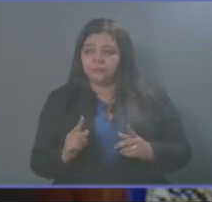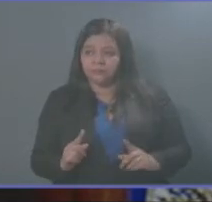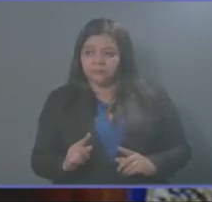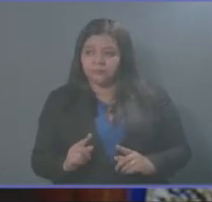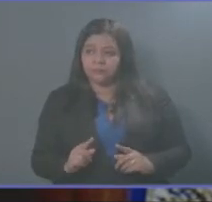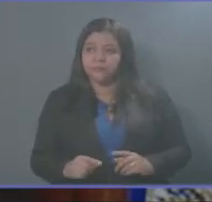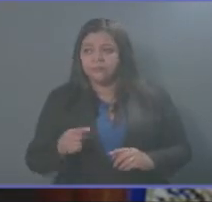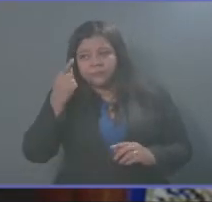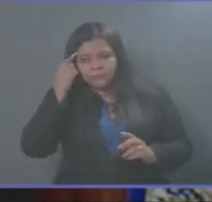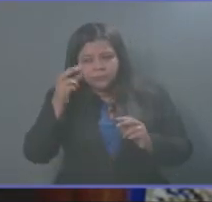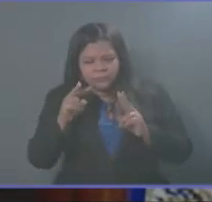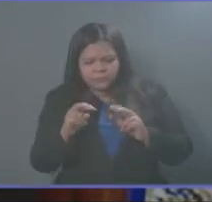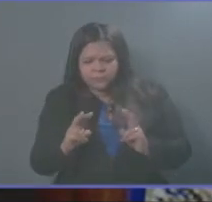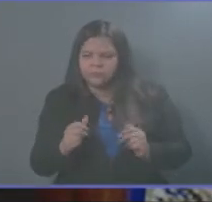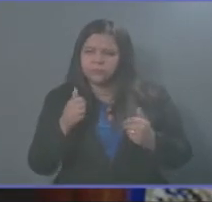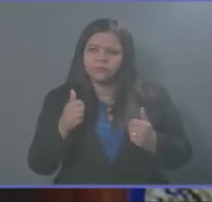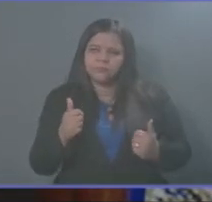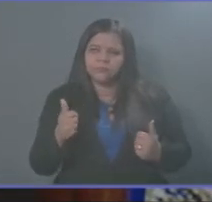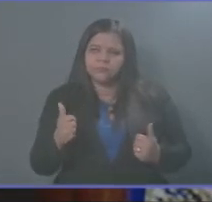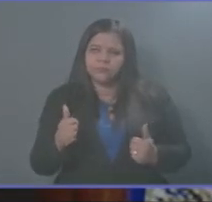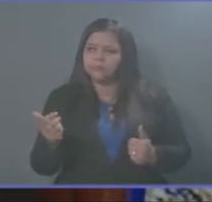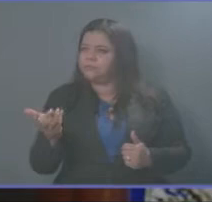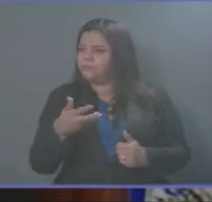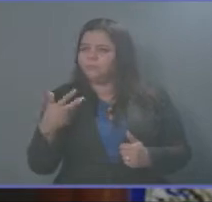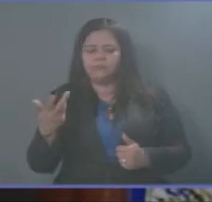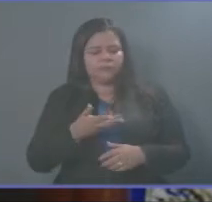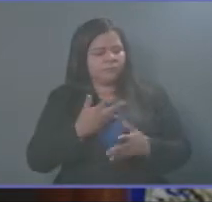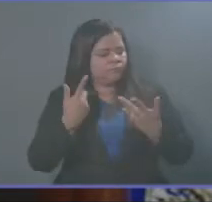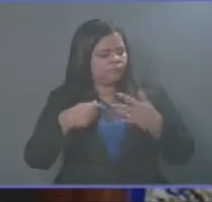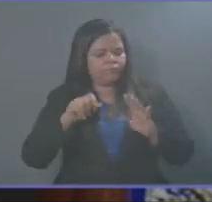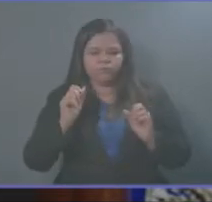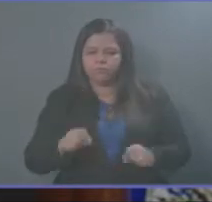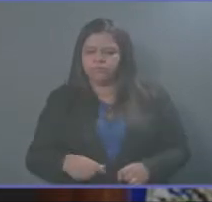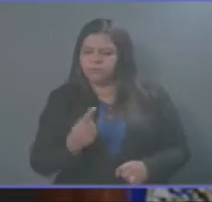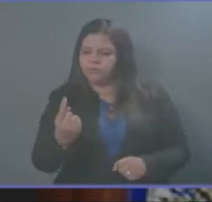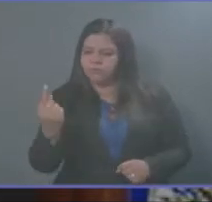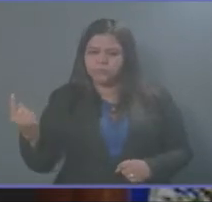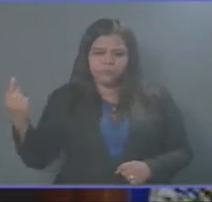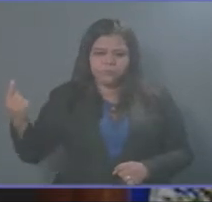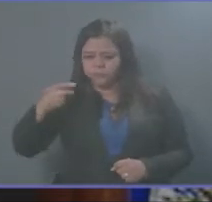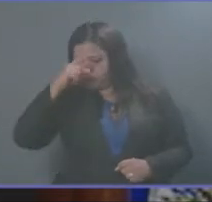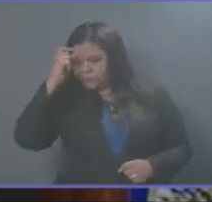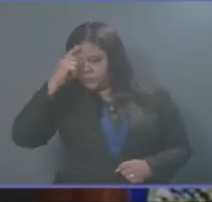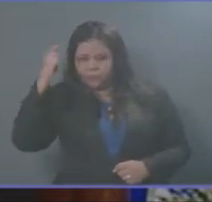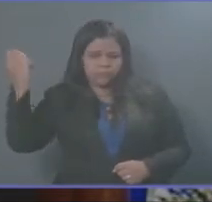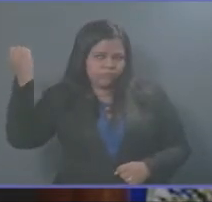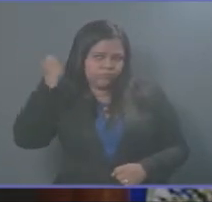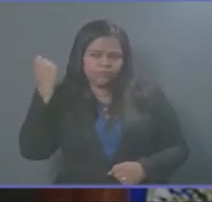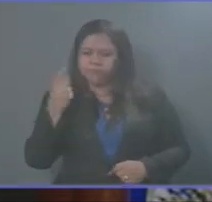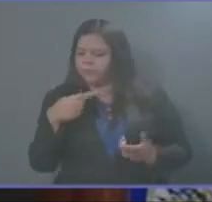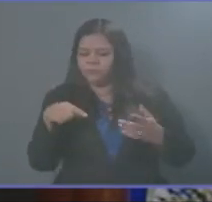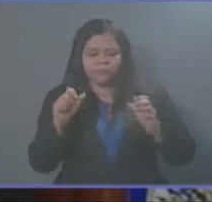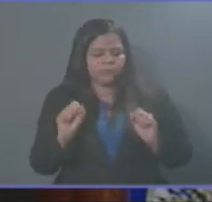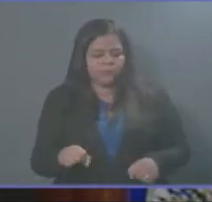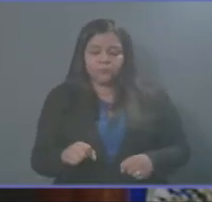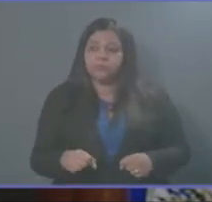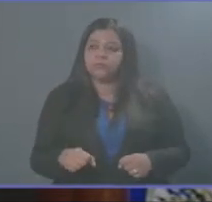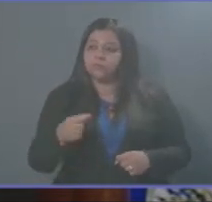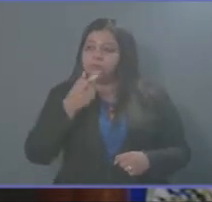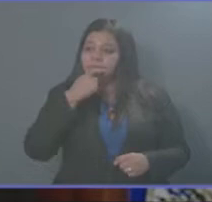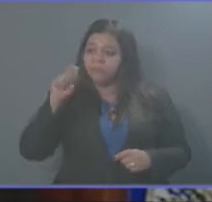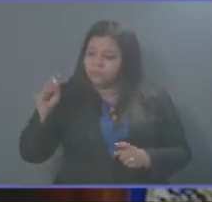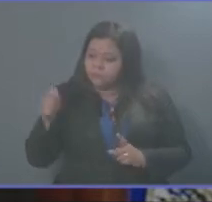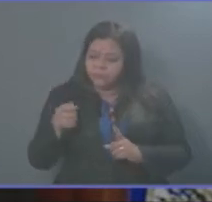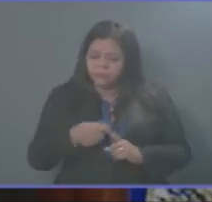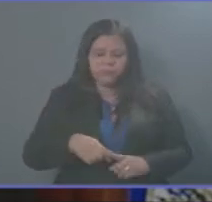que lo analicen bien. No podemos traicionar a la clase trabajadora. El tema de pensiones es